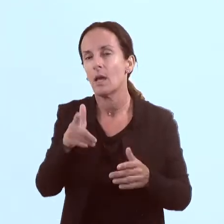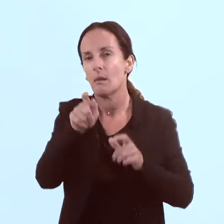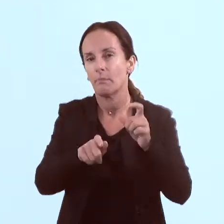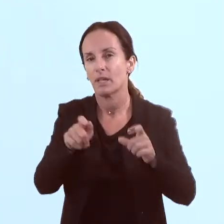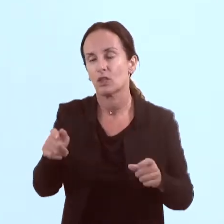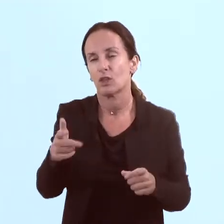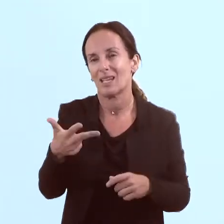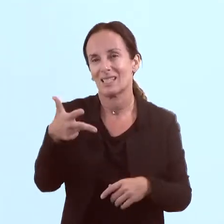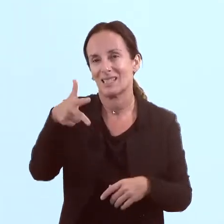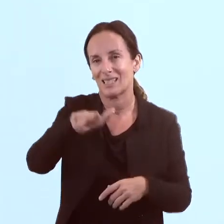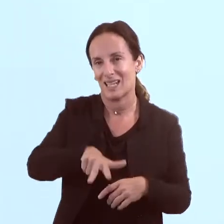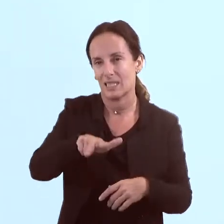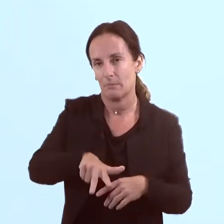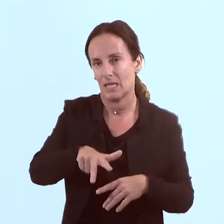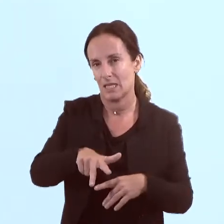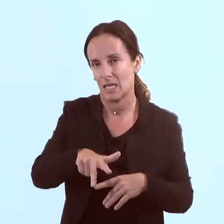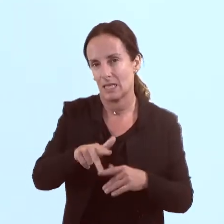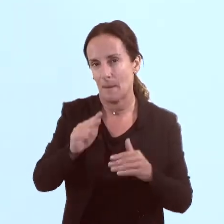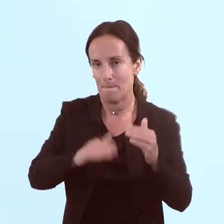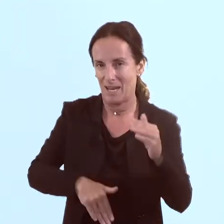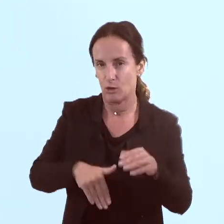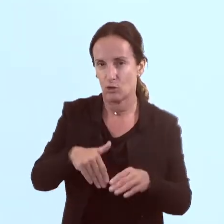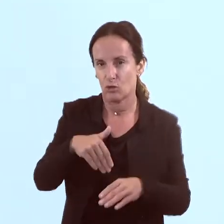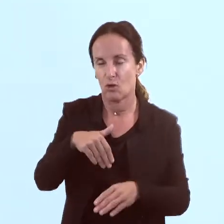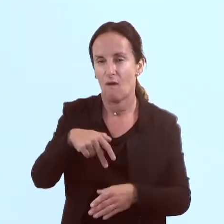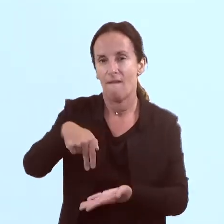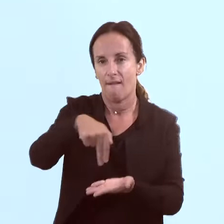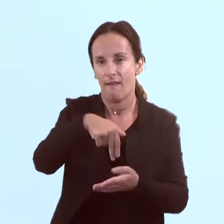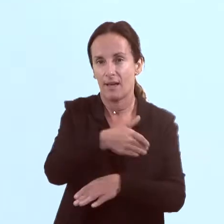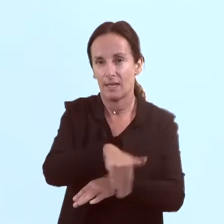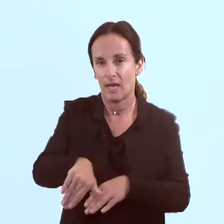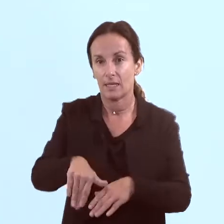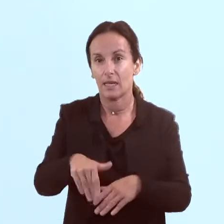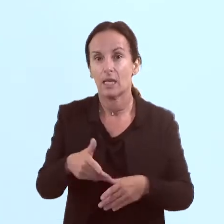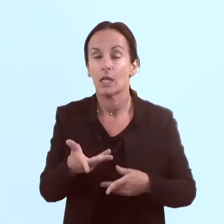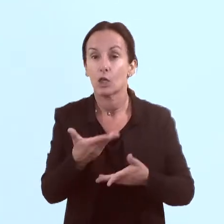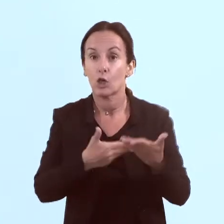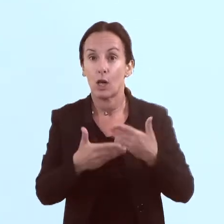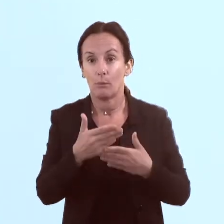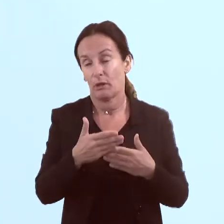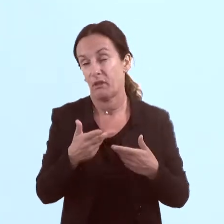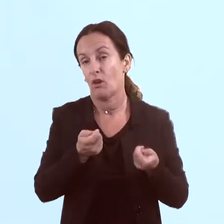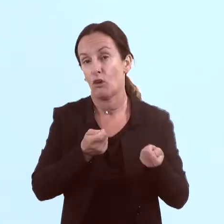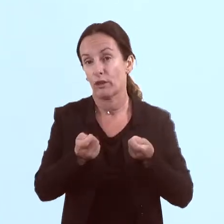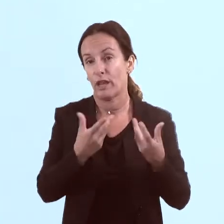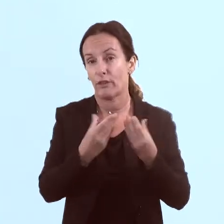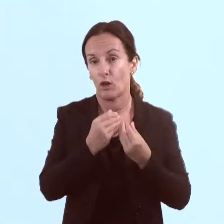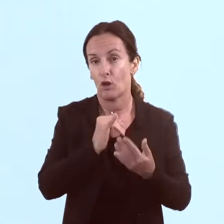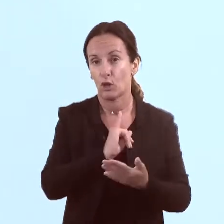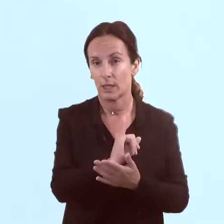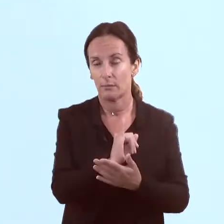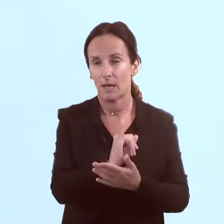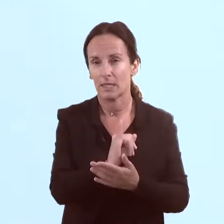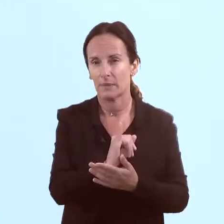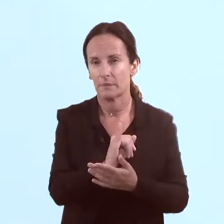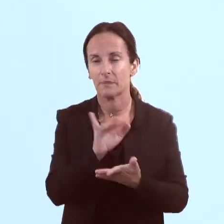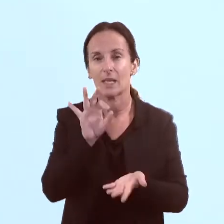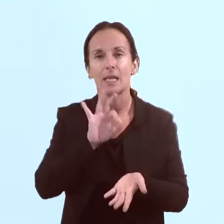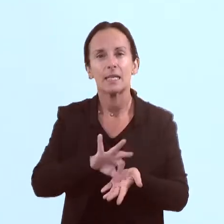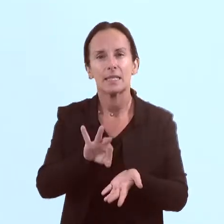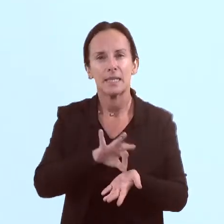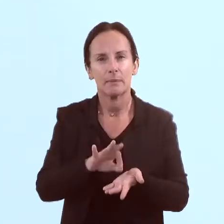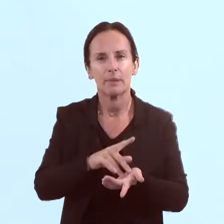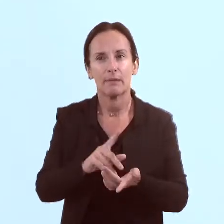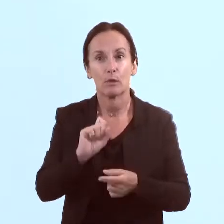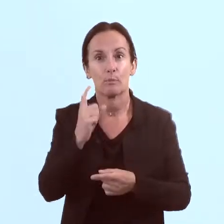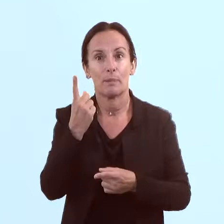de sinhogarismo. Esto lo estamos coordinando directamente con el IMAS también, en el que desde el servicio de primera acogida